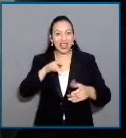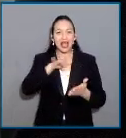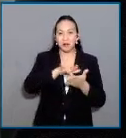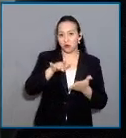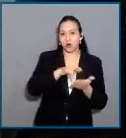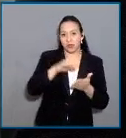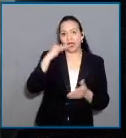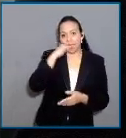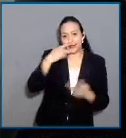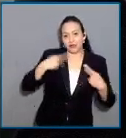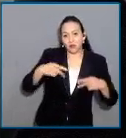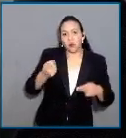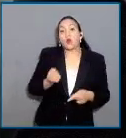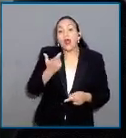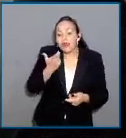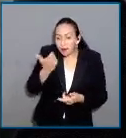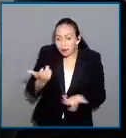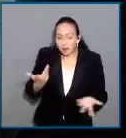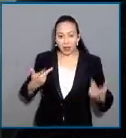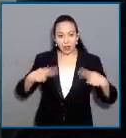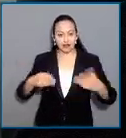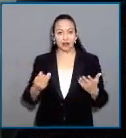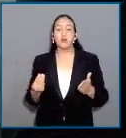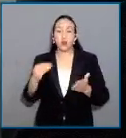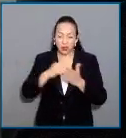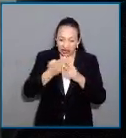propia Constitución, que garantice,